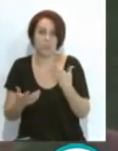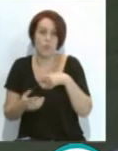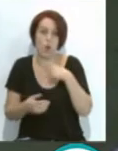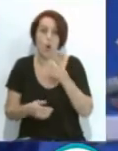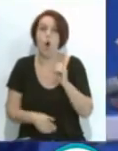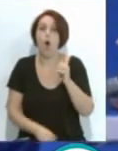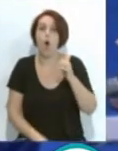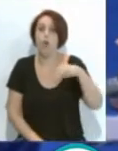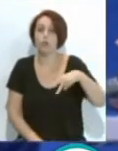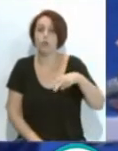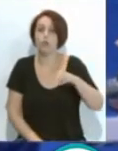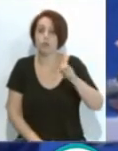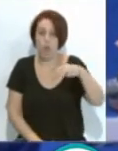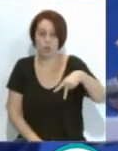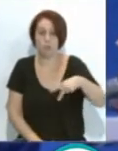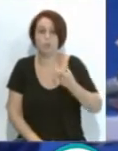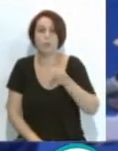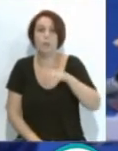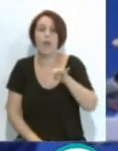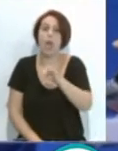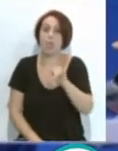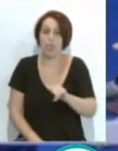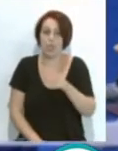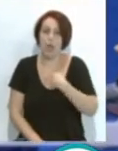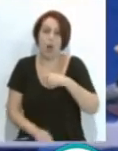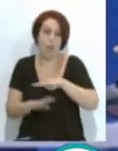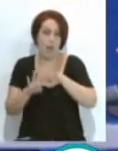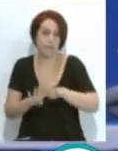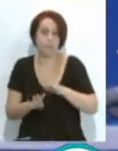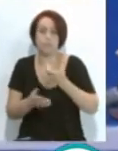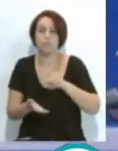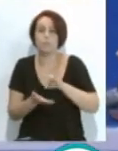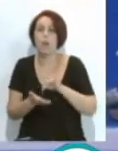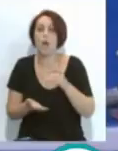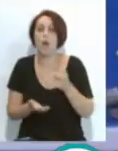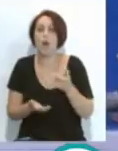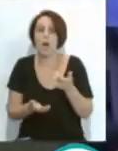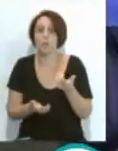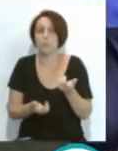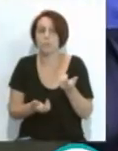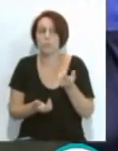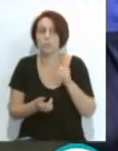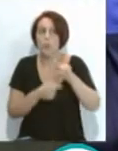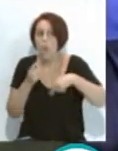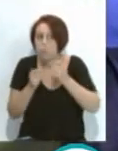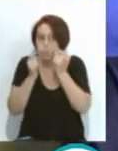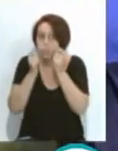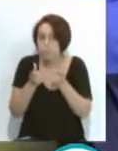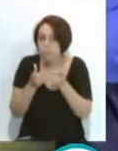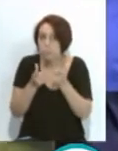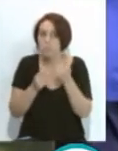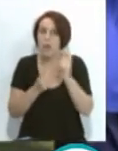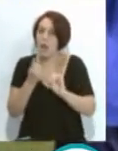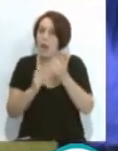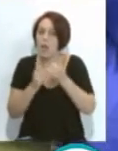con Johnson, pero sobre todo con Ale Fernández, Isa Carcelén, cuando estaba. Y después descubrimos, charlando